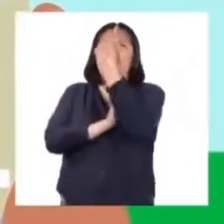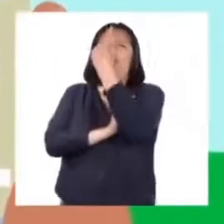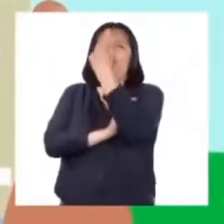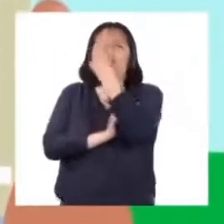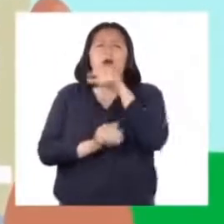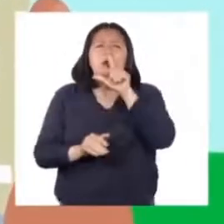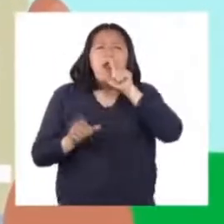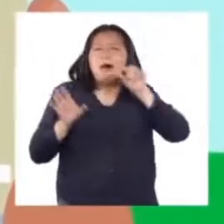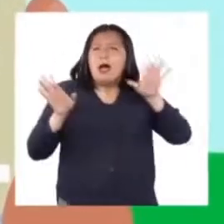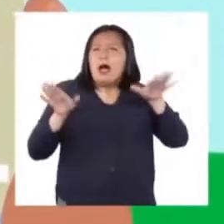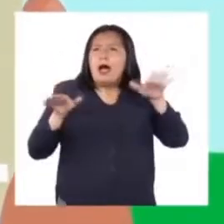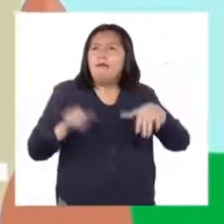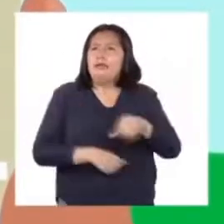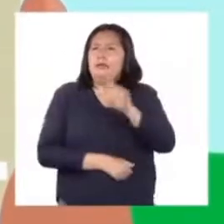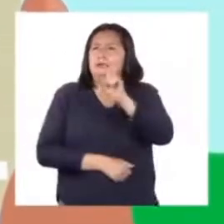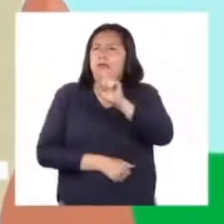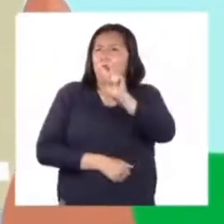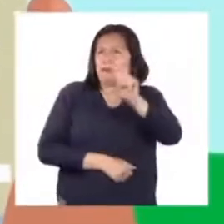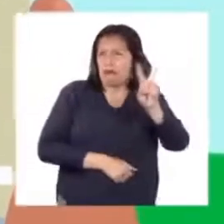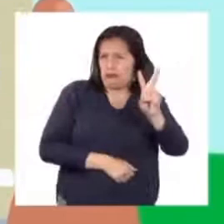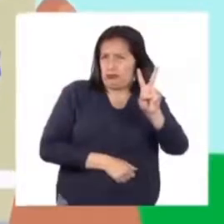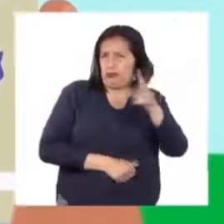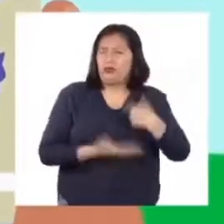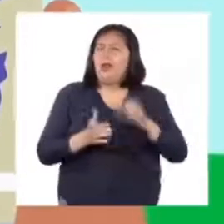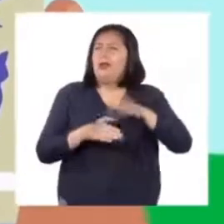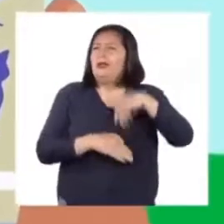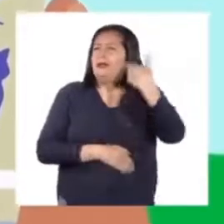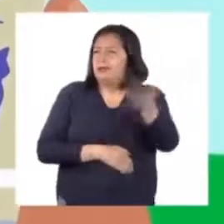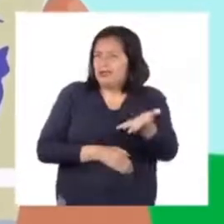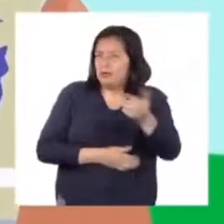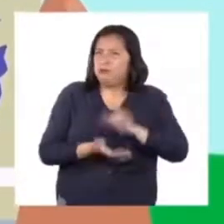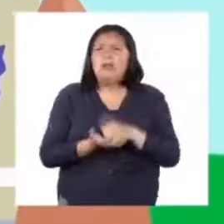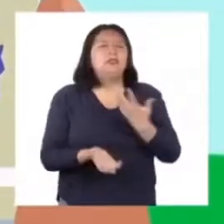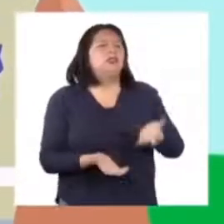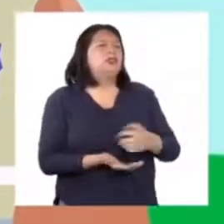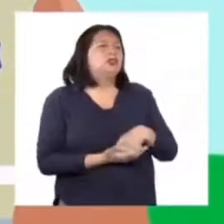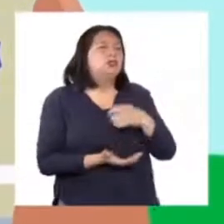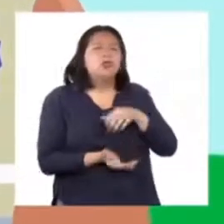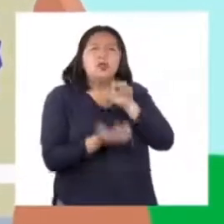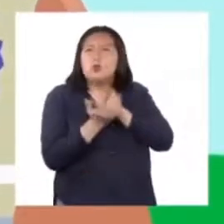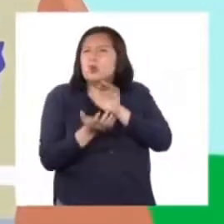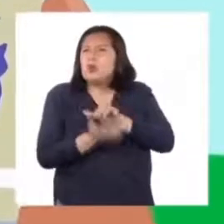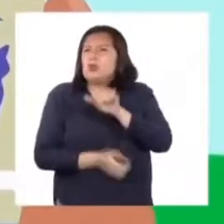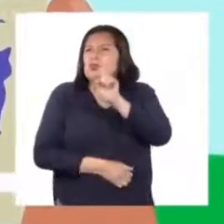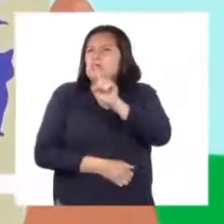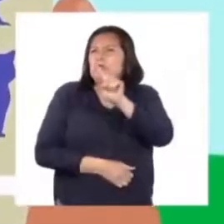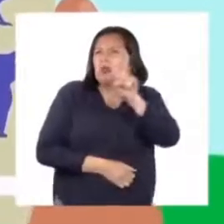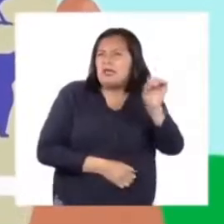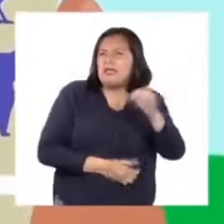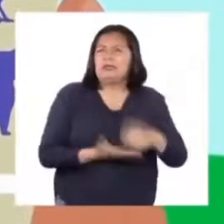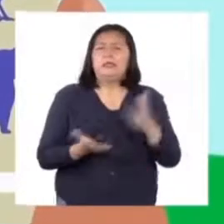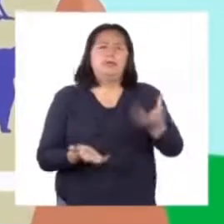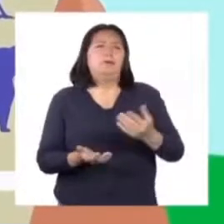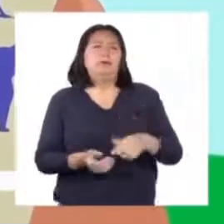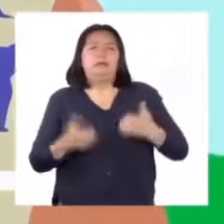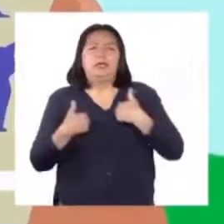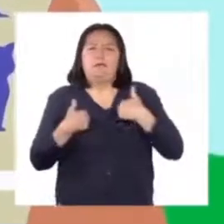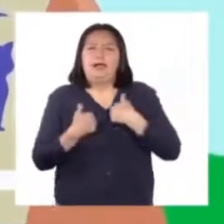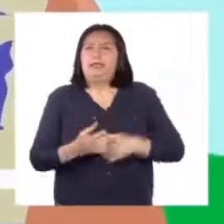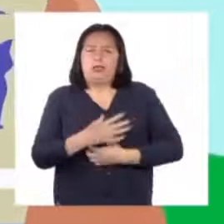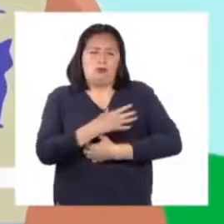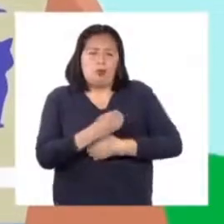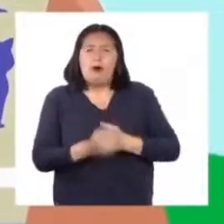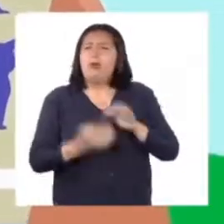con 122 especies. Le siguen los anfibios con 120, los mamíferos con